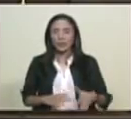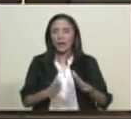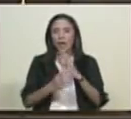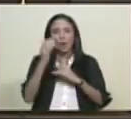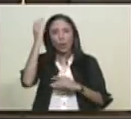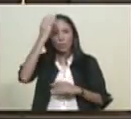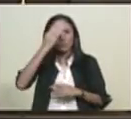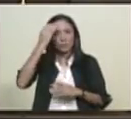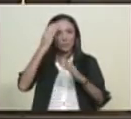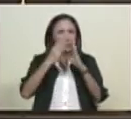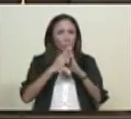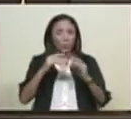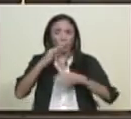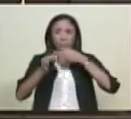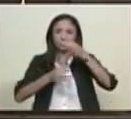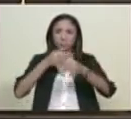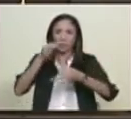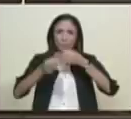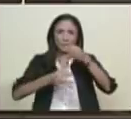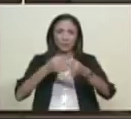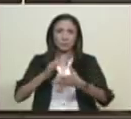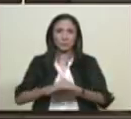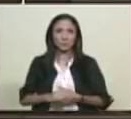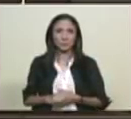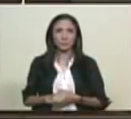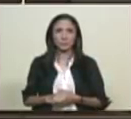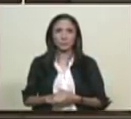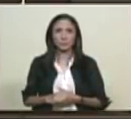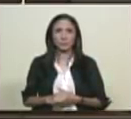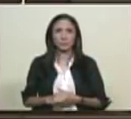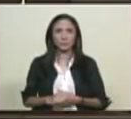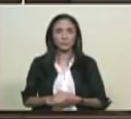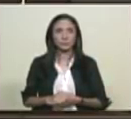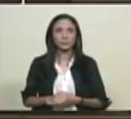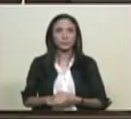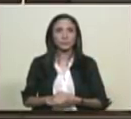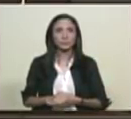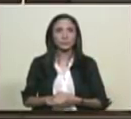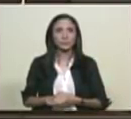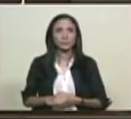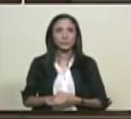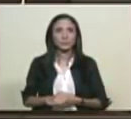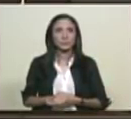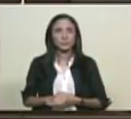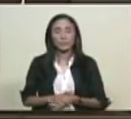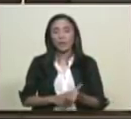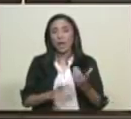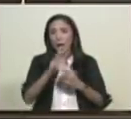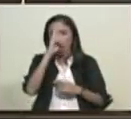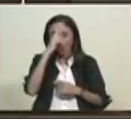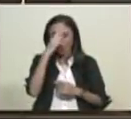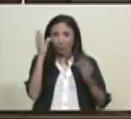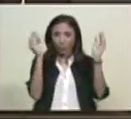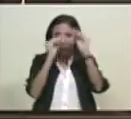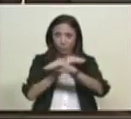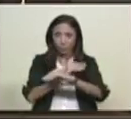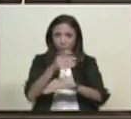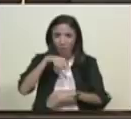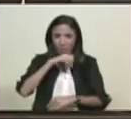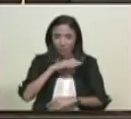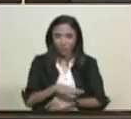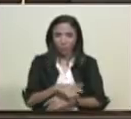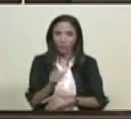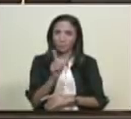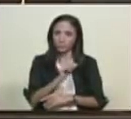conciencia nacional, conciencia patria. Nuestro pueblo tiene una conciencia patria, no tengan duda de eso.